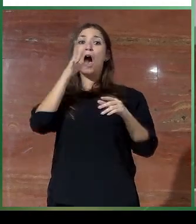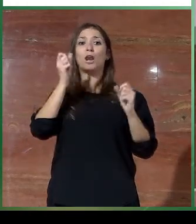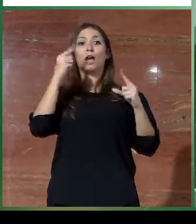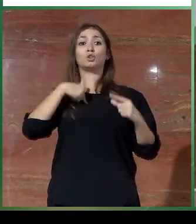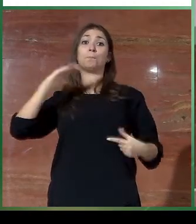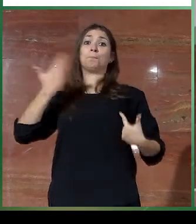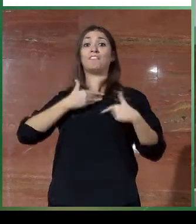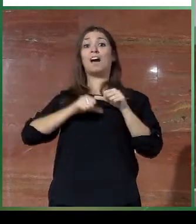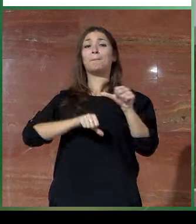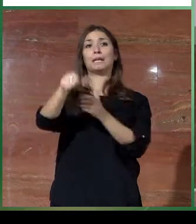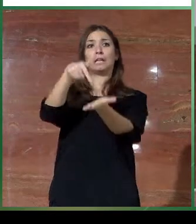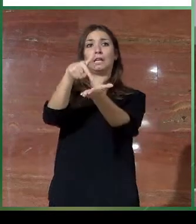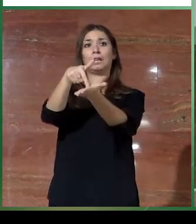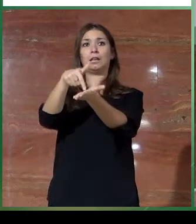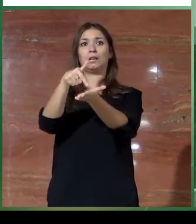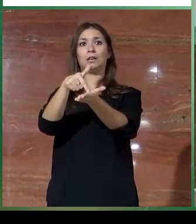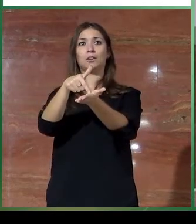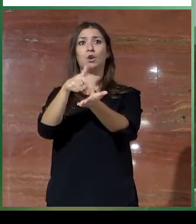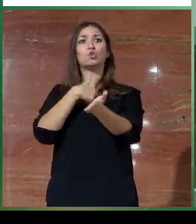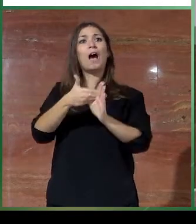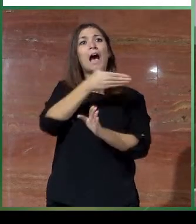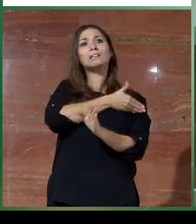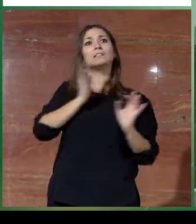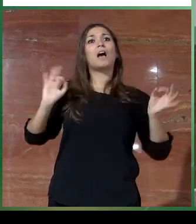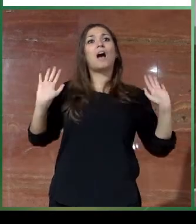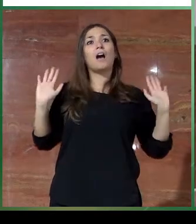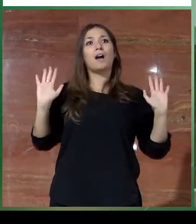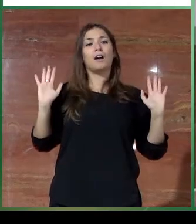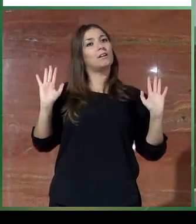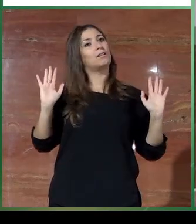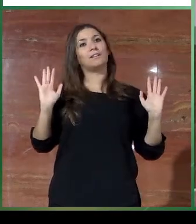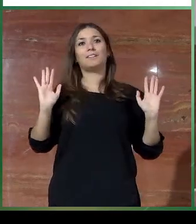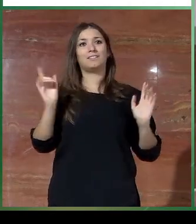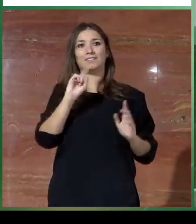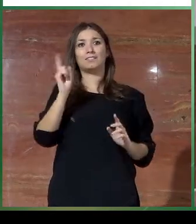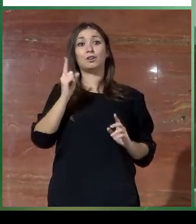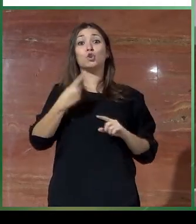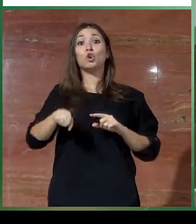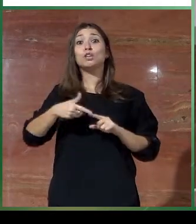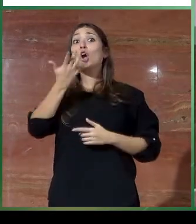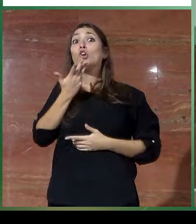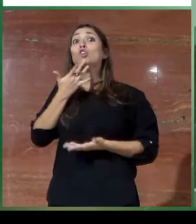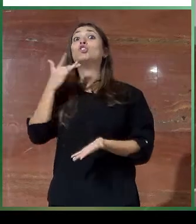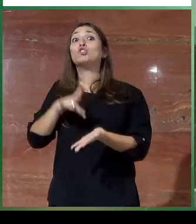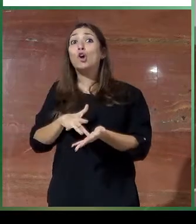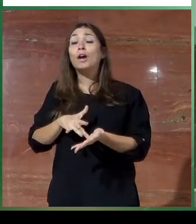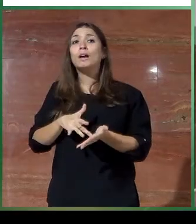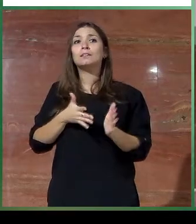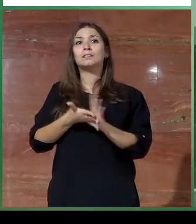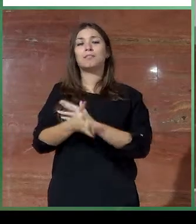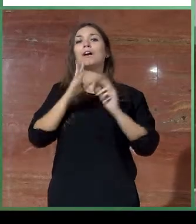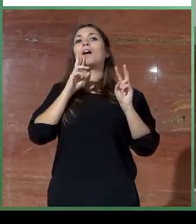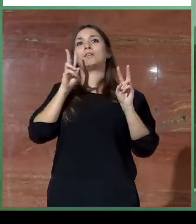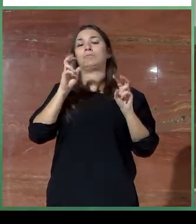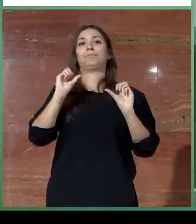que hemos tenido que aprender a un precio? Entonces yo digo, solo lo que se conoce, sea de lo que sea, no de